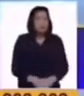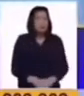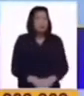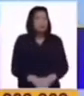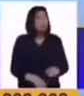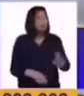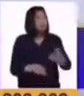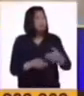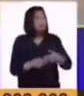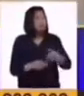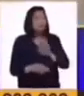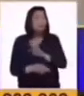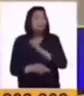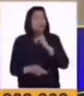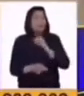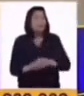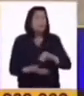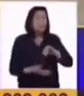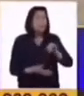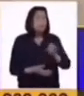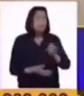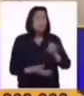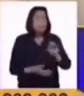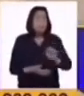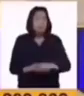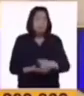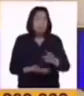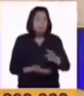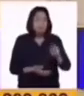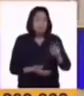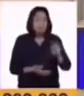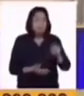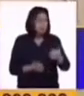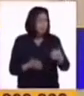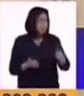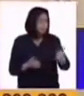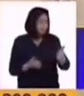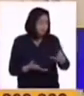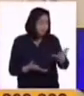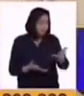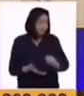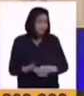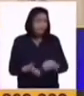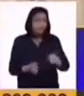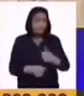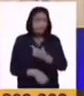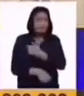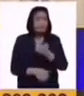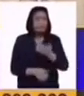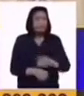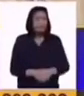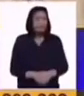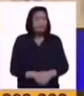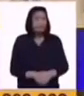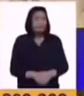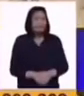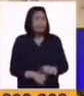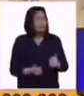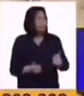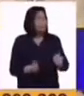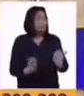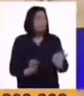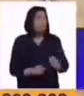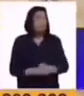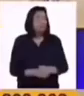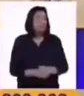vacunado. ¿Cómo se llama su papá? Jorge Vargas. Jorge Vargas, ahí está. ¿Qué tal, señor Jorge? ¿Qué tal el pinchazo?